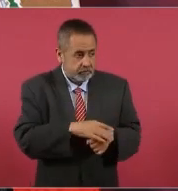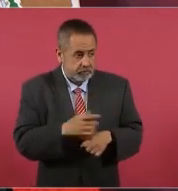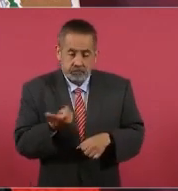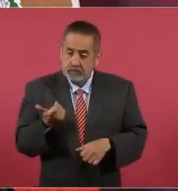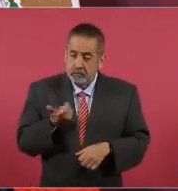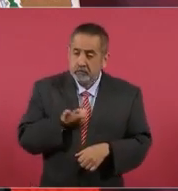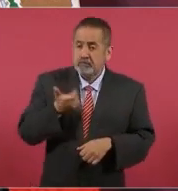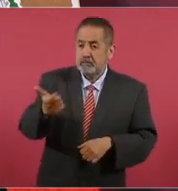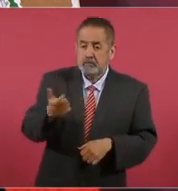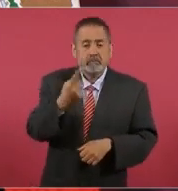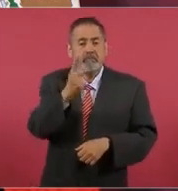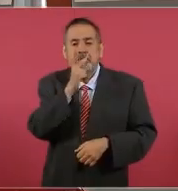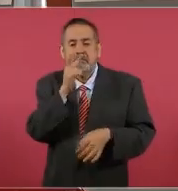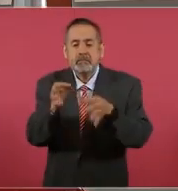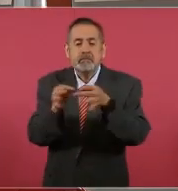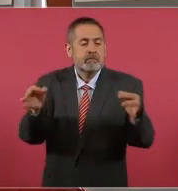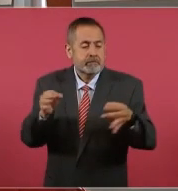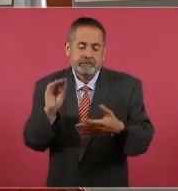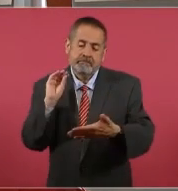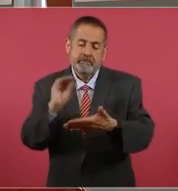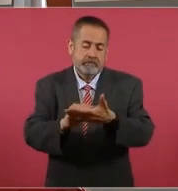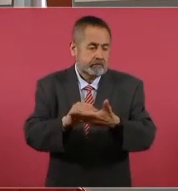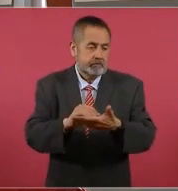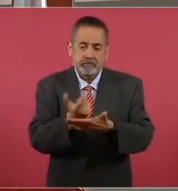que en una frase